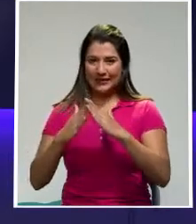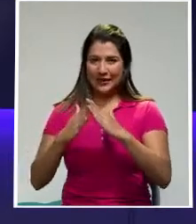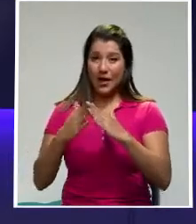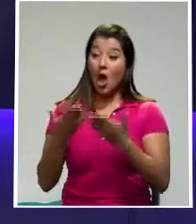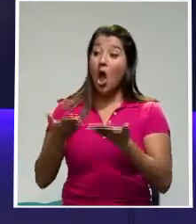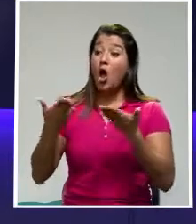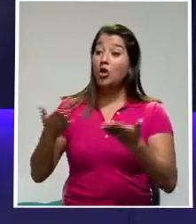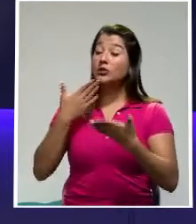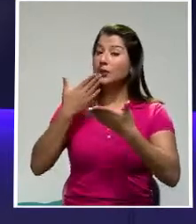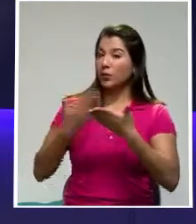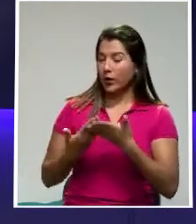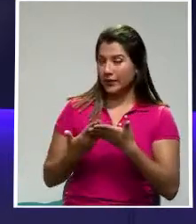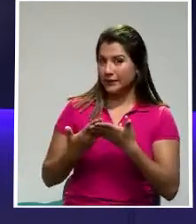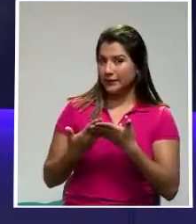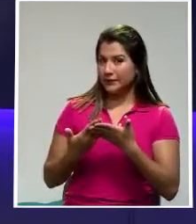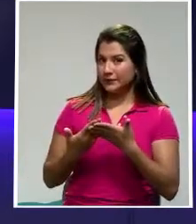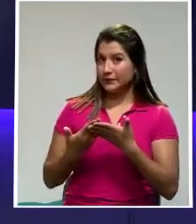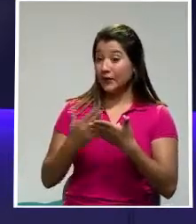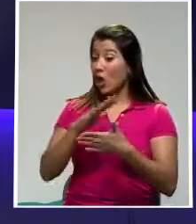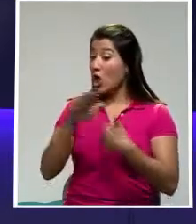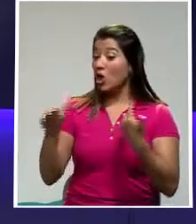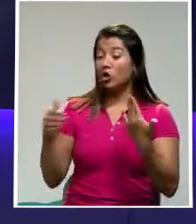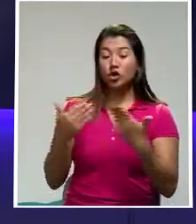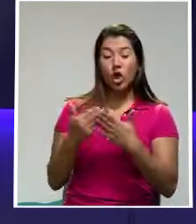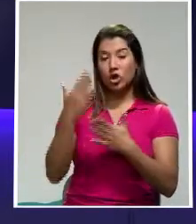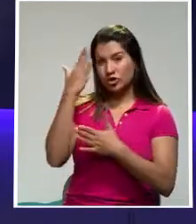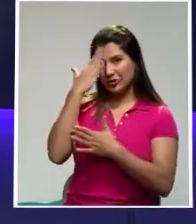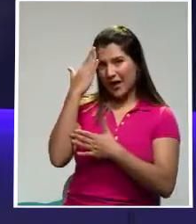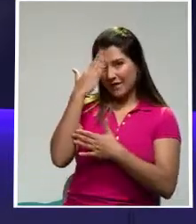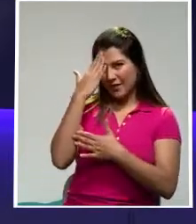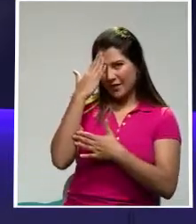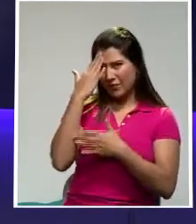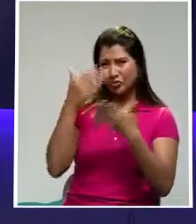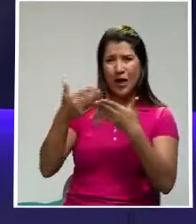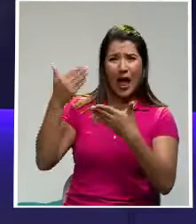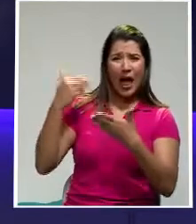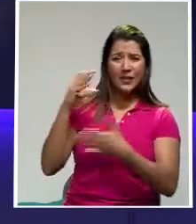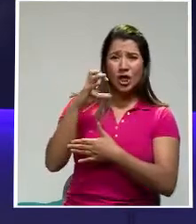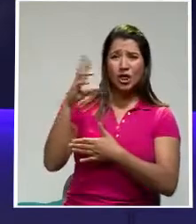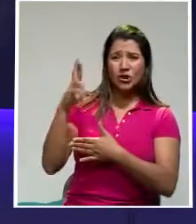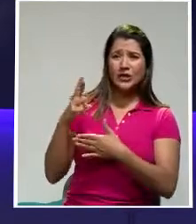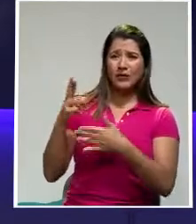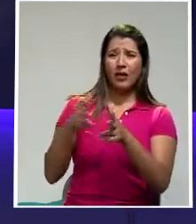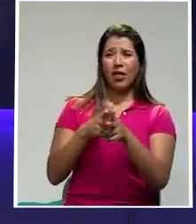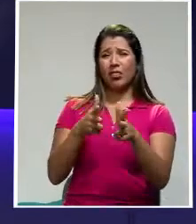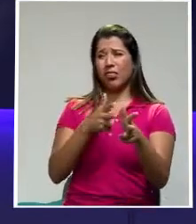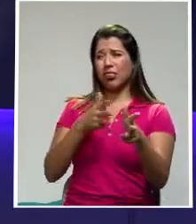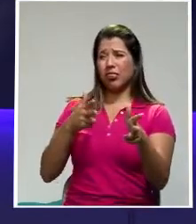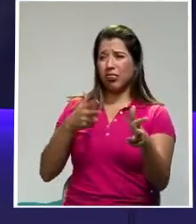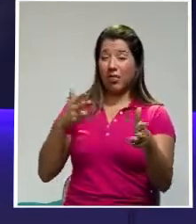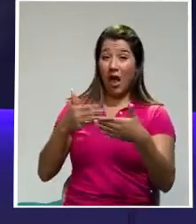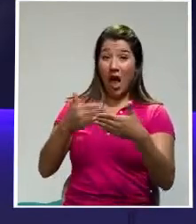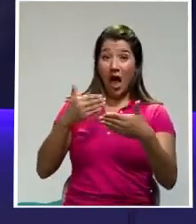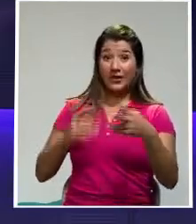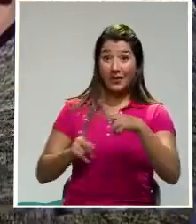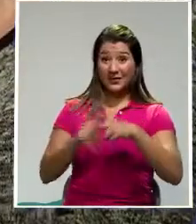Cosas buenas. Todos sabemos el caos vial que tenía este país antes de la pandemia. Seguimos teniendo,